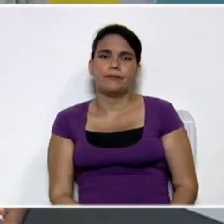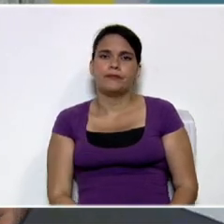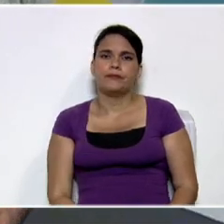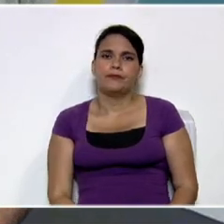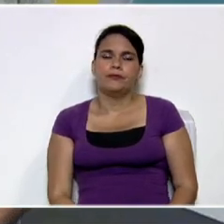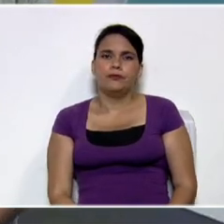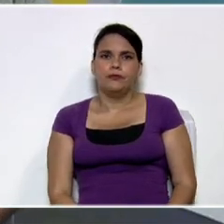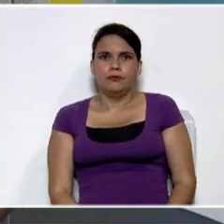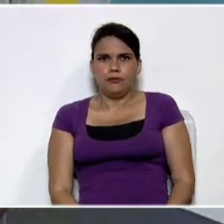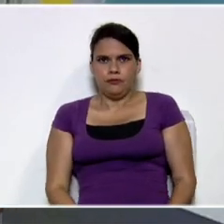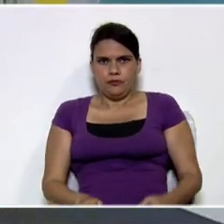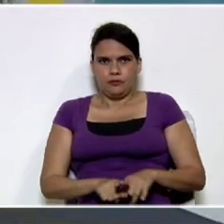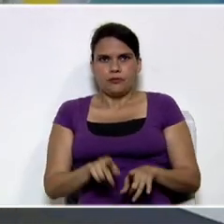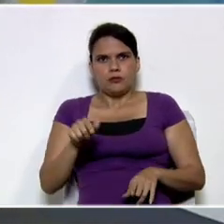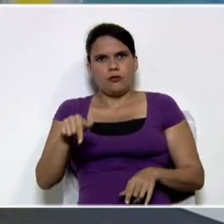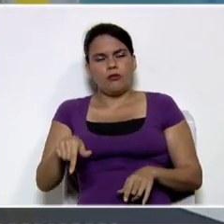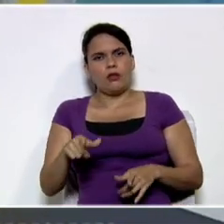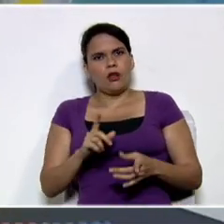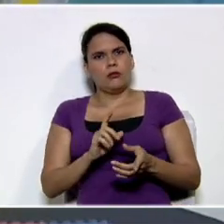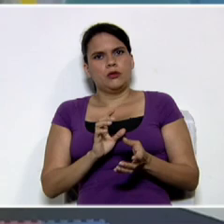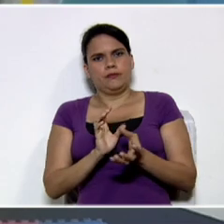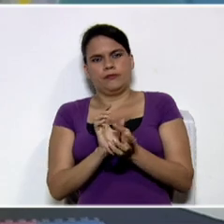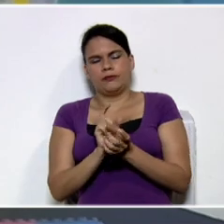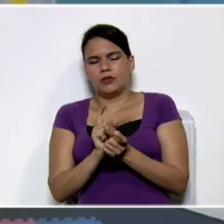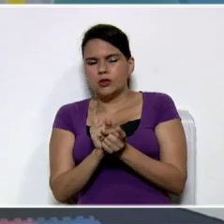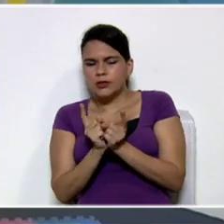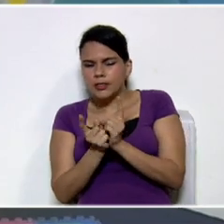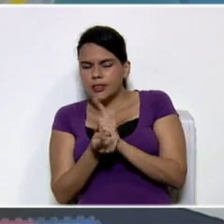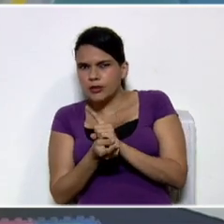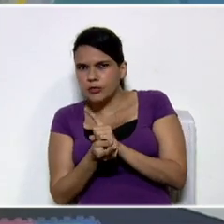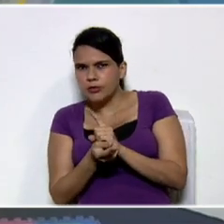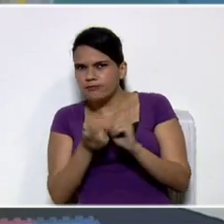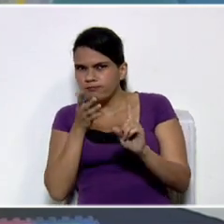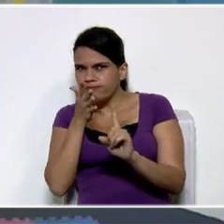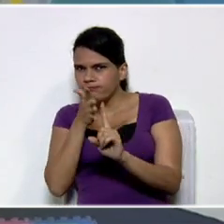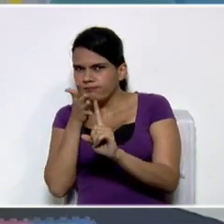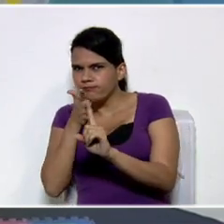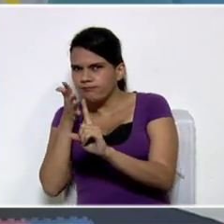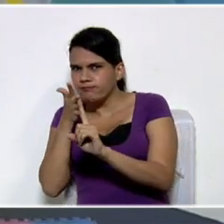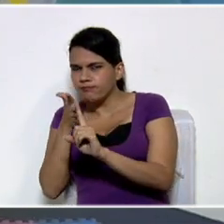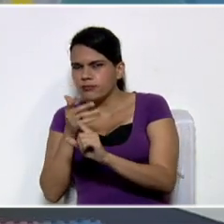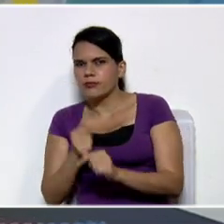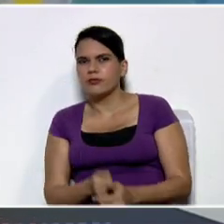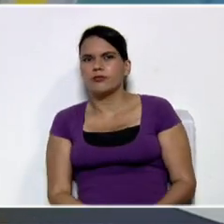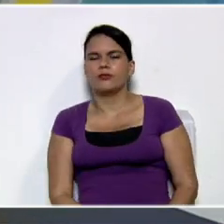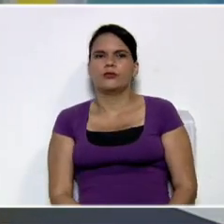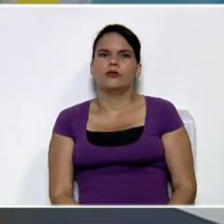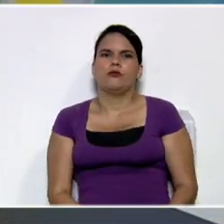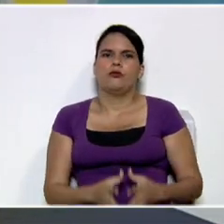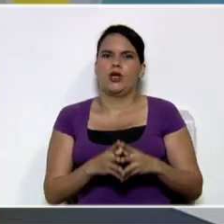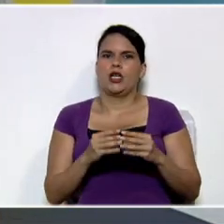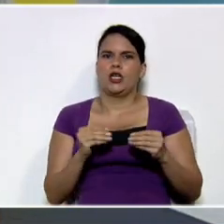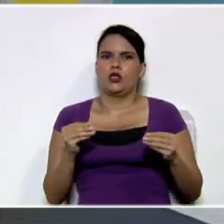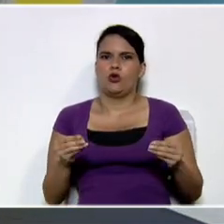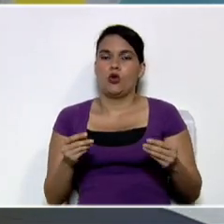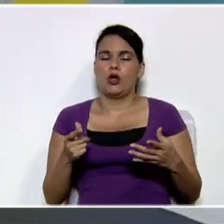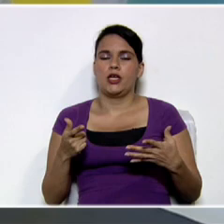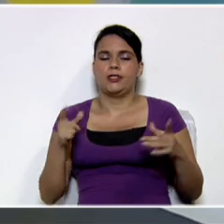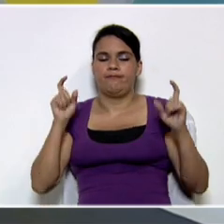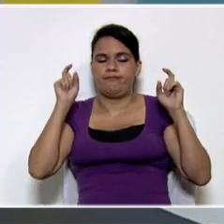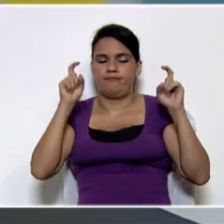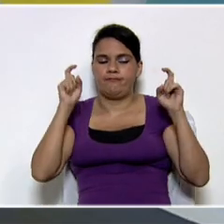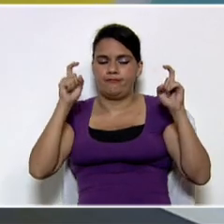Molina. Pero a continuación tenemos las adaptaciones curriculares, las estrategias, las orientaciones para que todos estos referentes